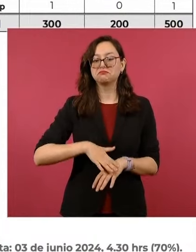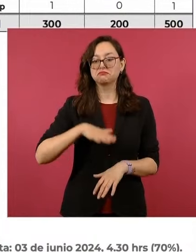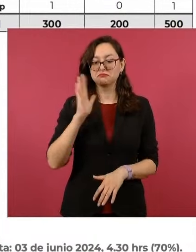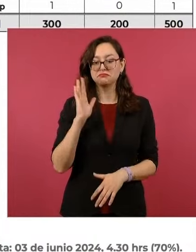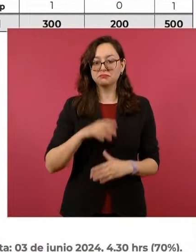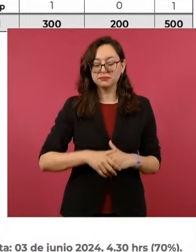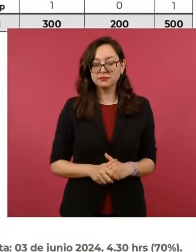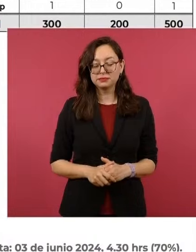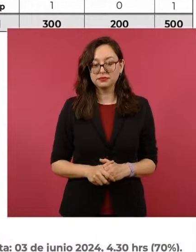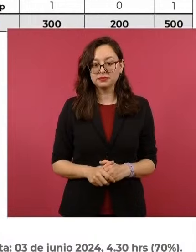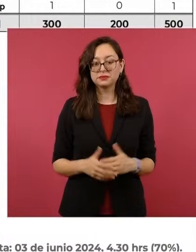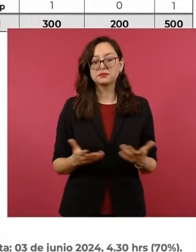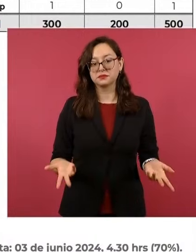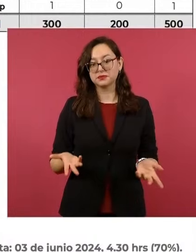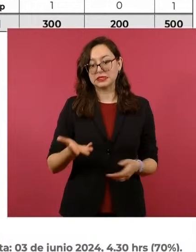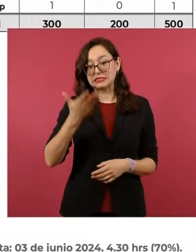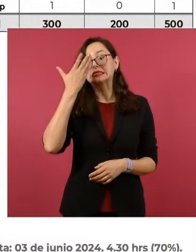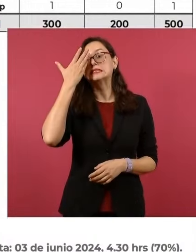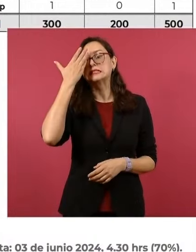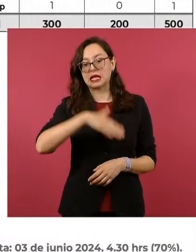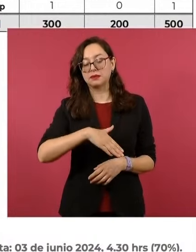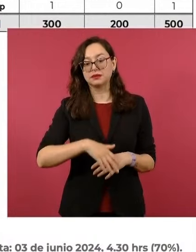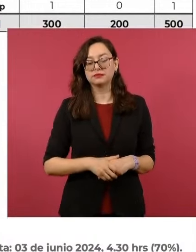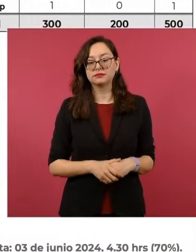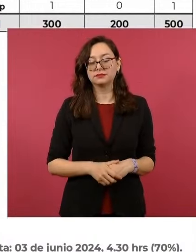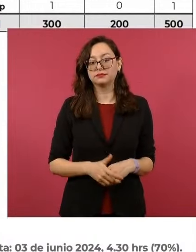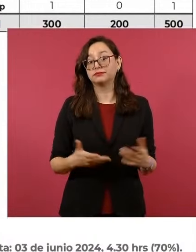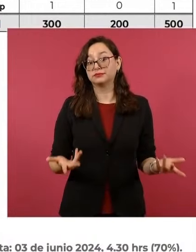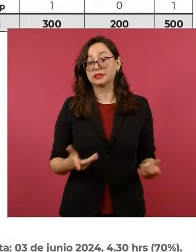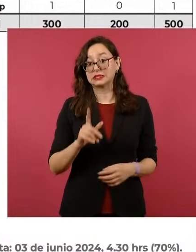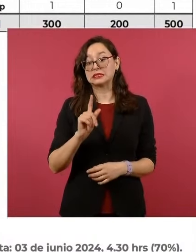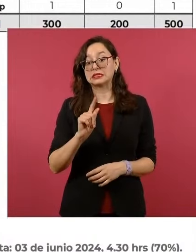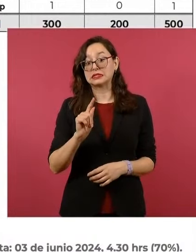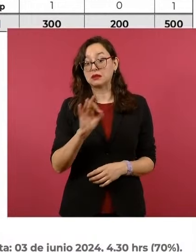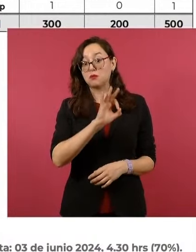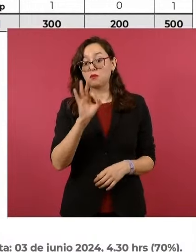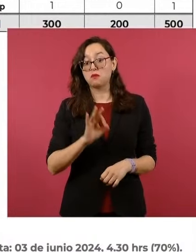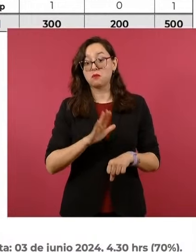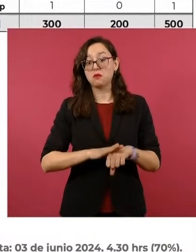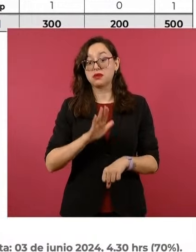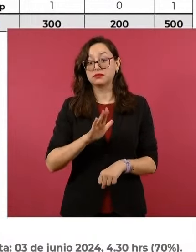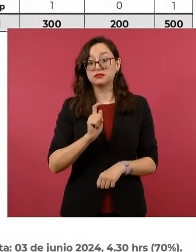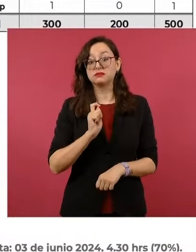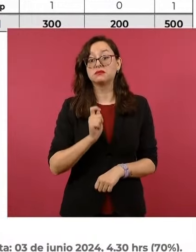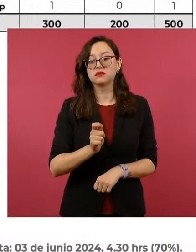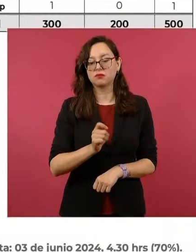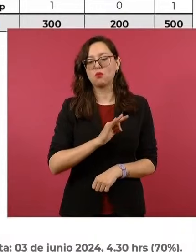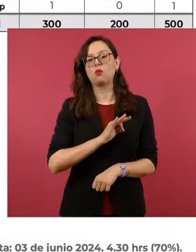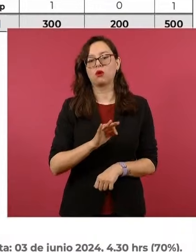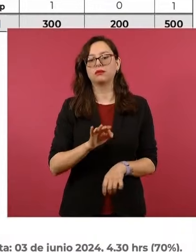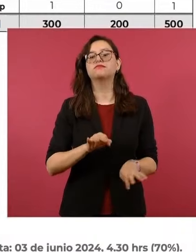partes como sabemos una mayoría calificada Lo que implica es la posibilidad de llevar a cabo